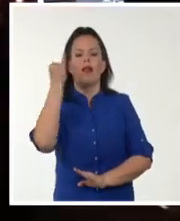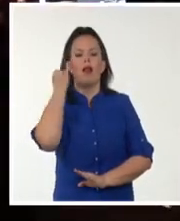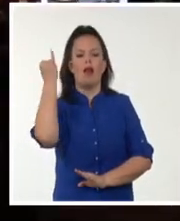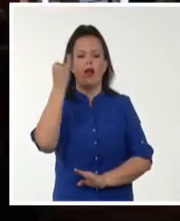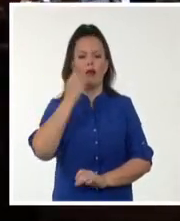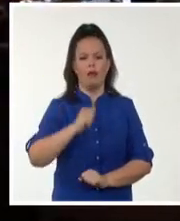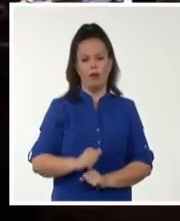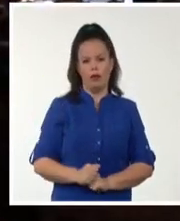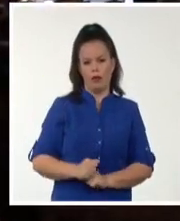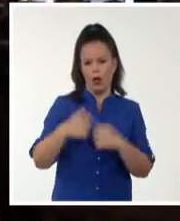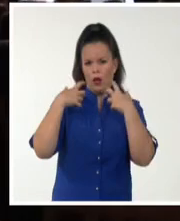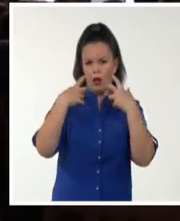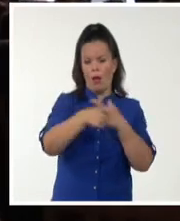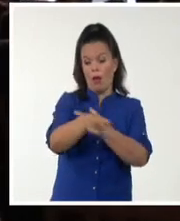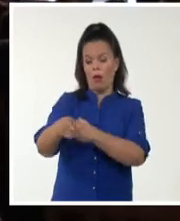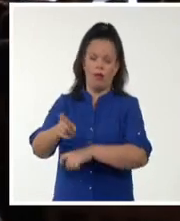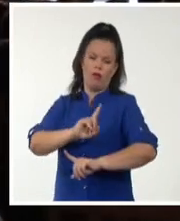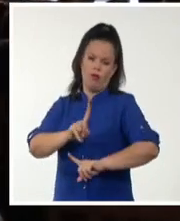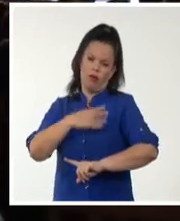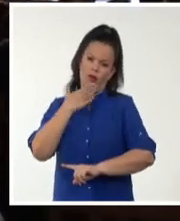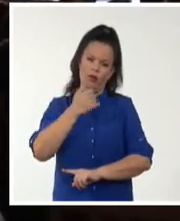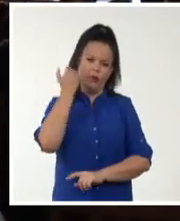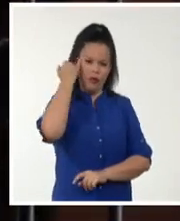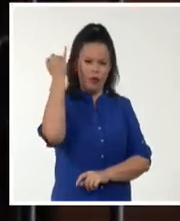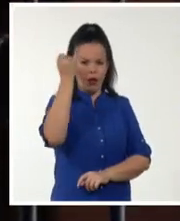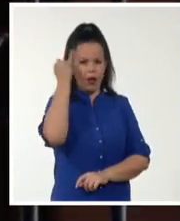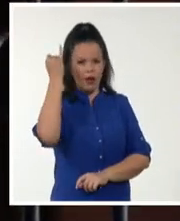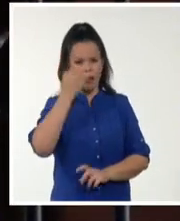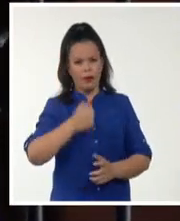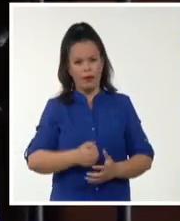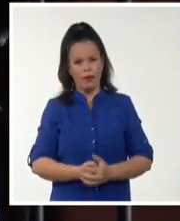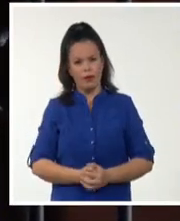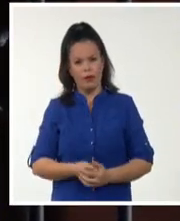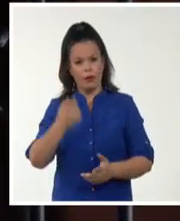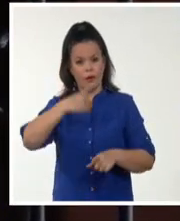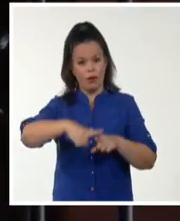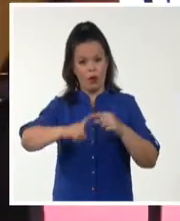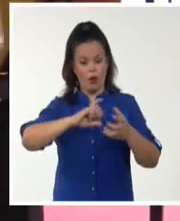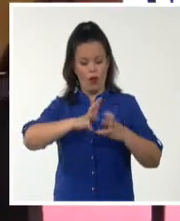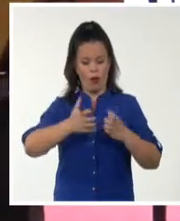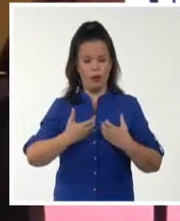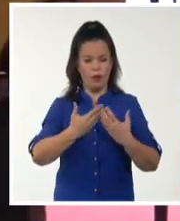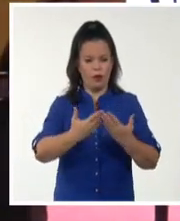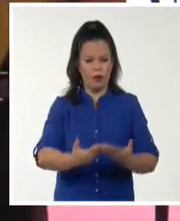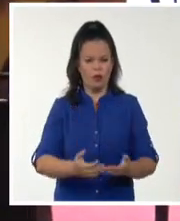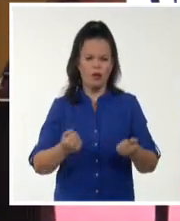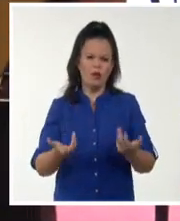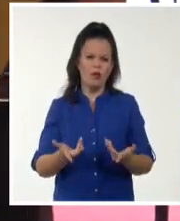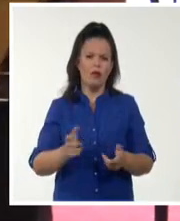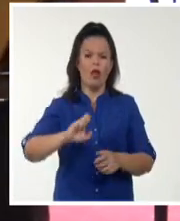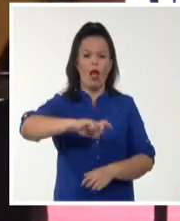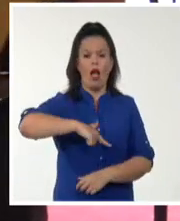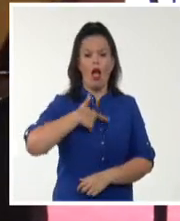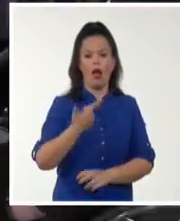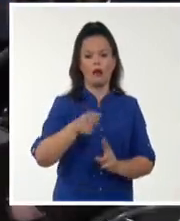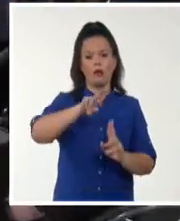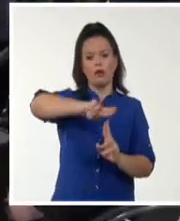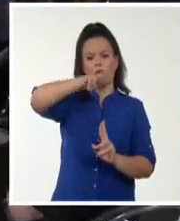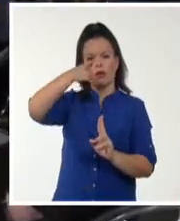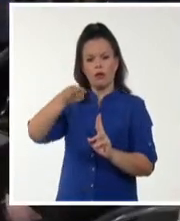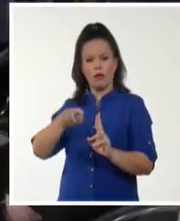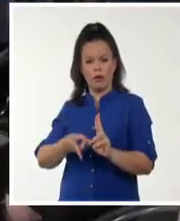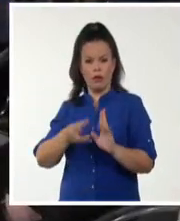piedra. Otra de las actividades en honor al patricio bayamés lo constituyó la velada artística que devino colofón de la jornada Hombre de